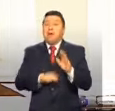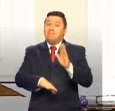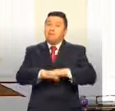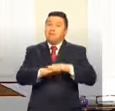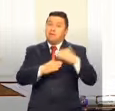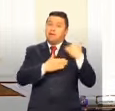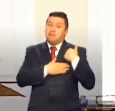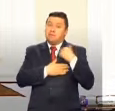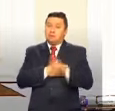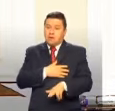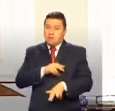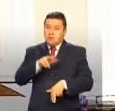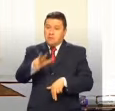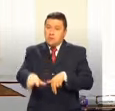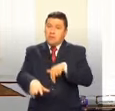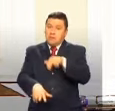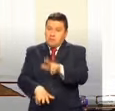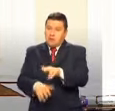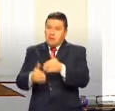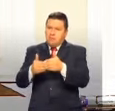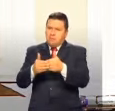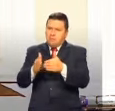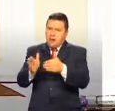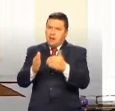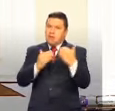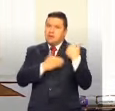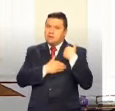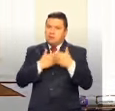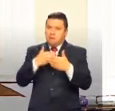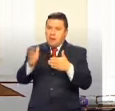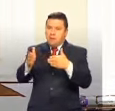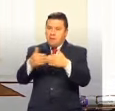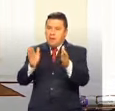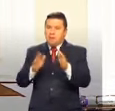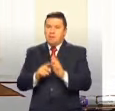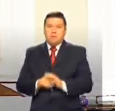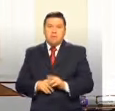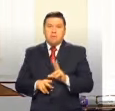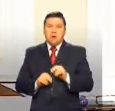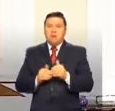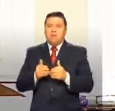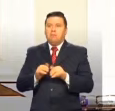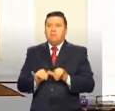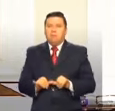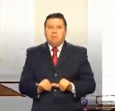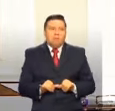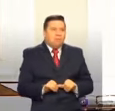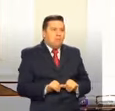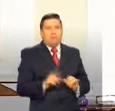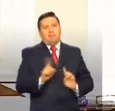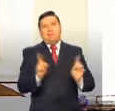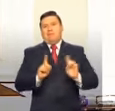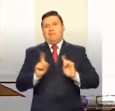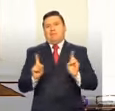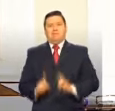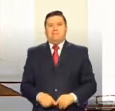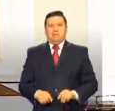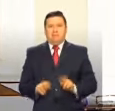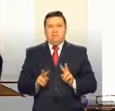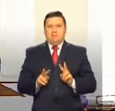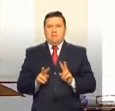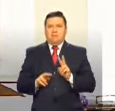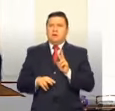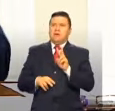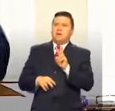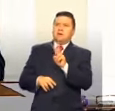responsable gradual y responsable pero sin detenernos sin dejar de mirar hacia